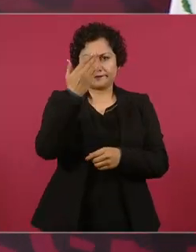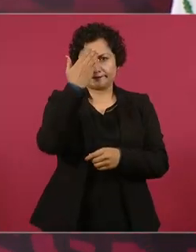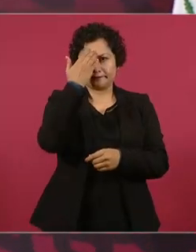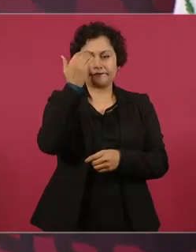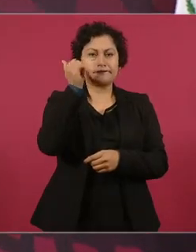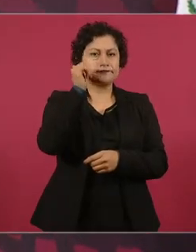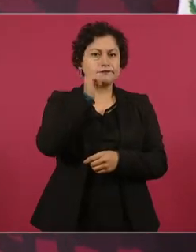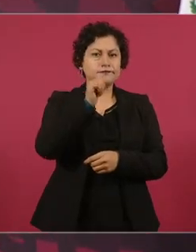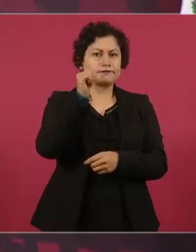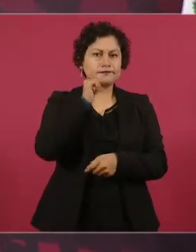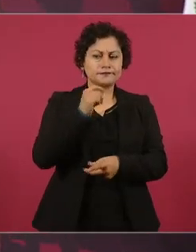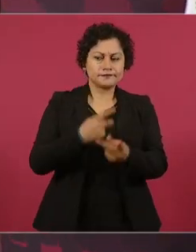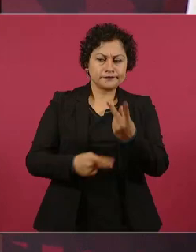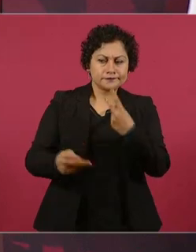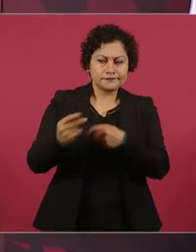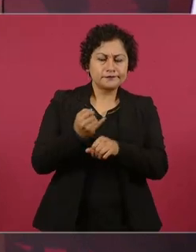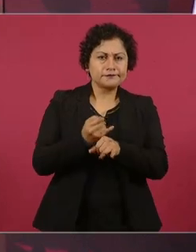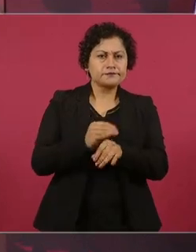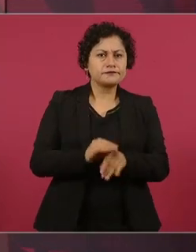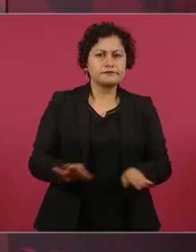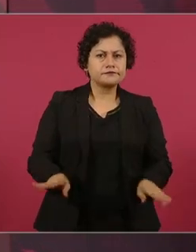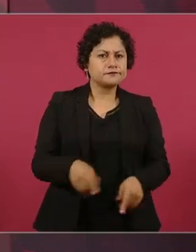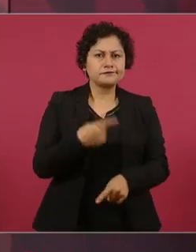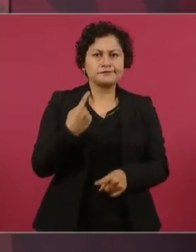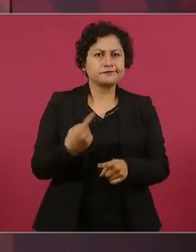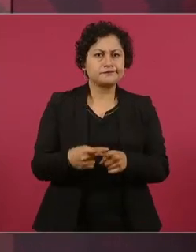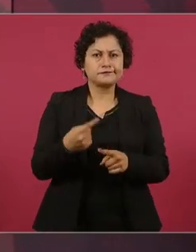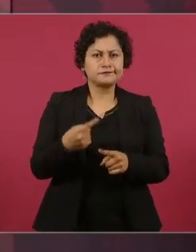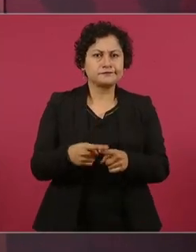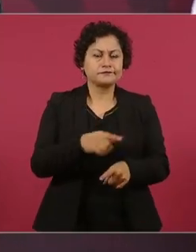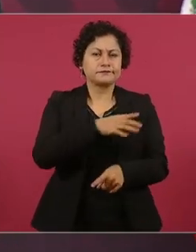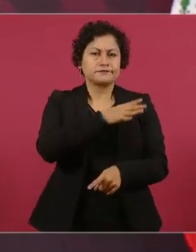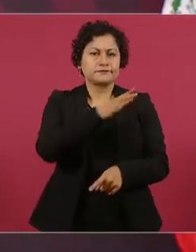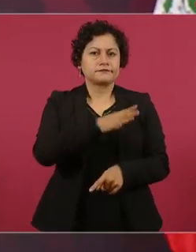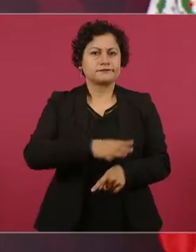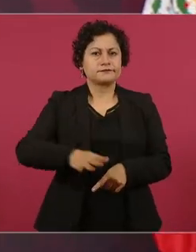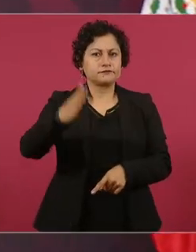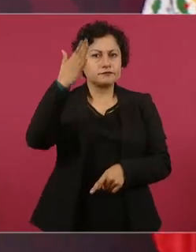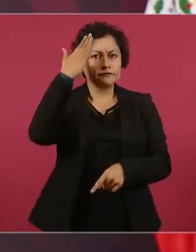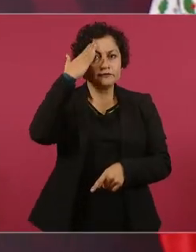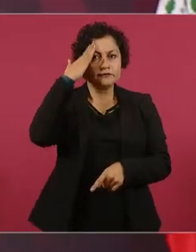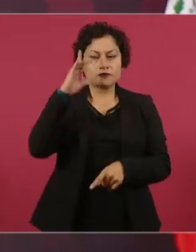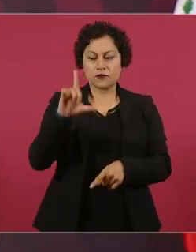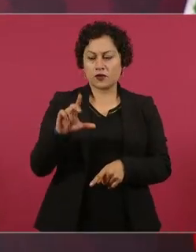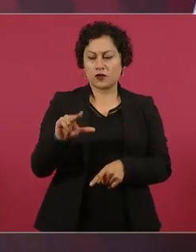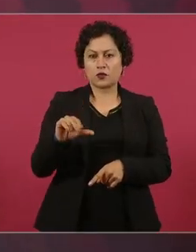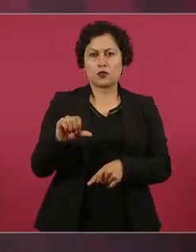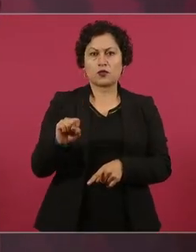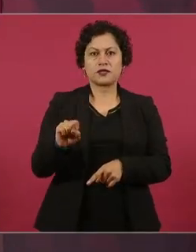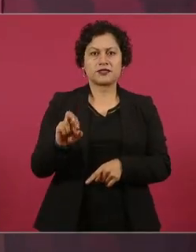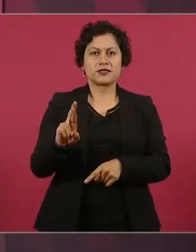el general Luis Rodríguez Bucio,